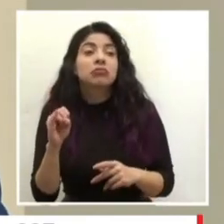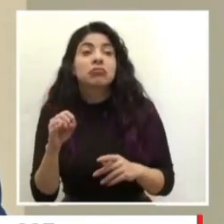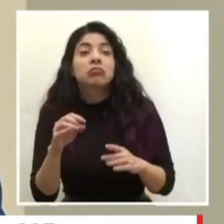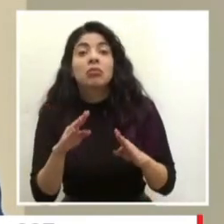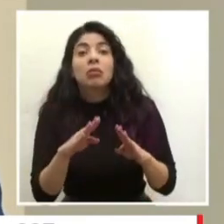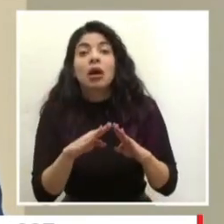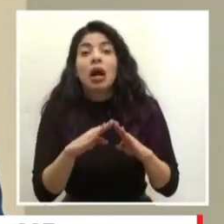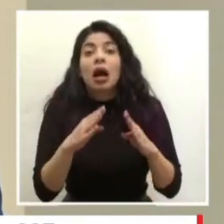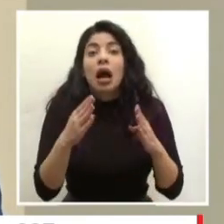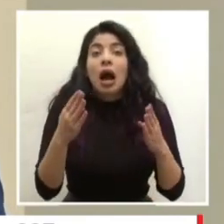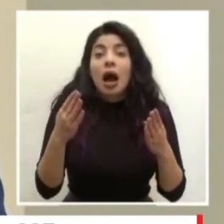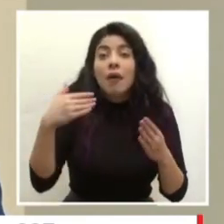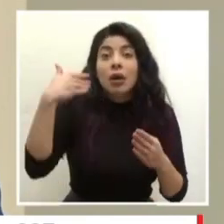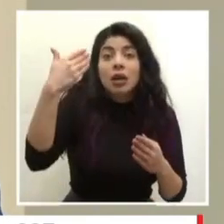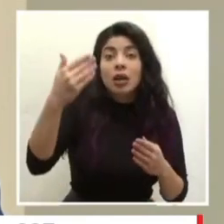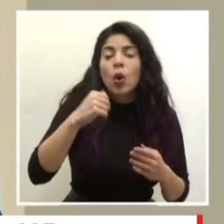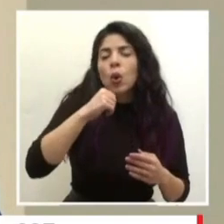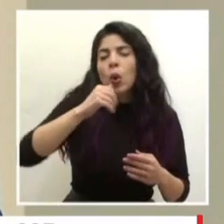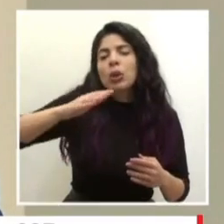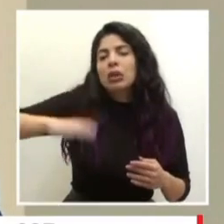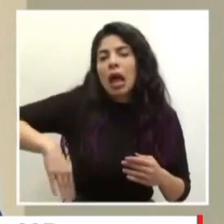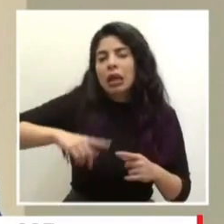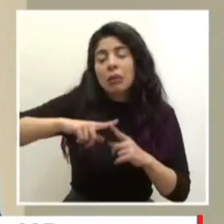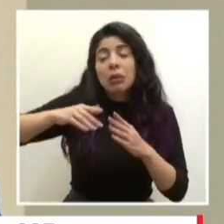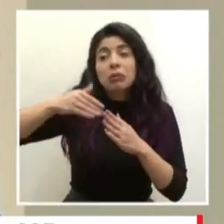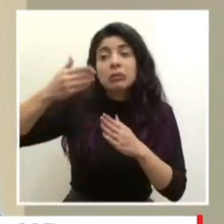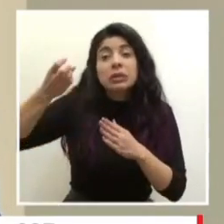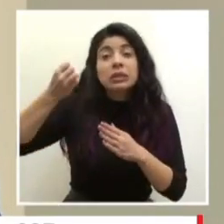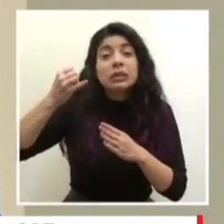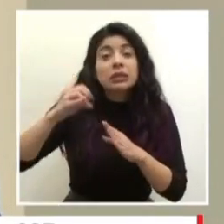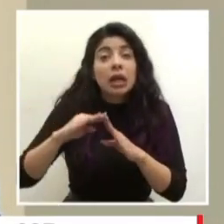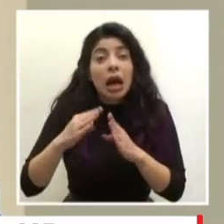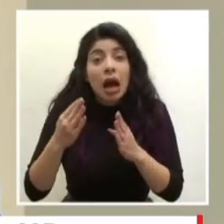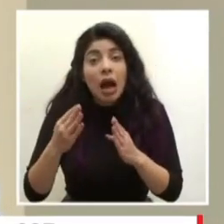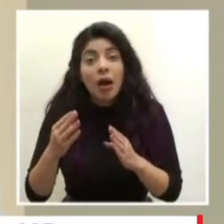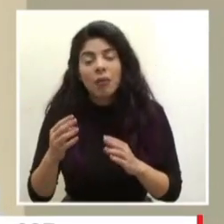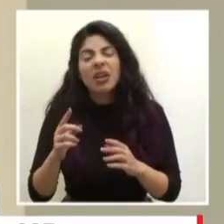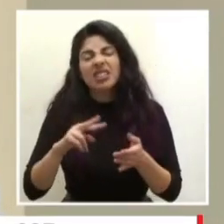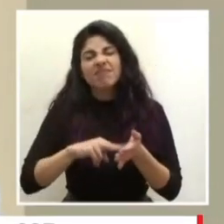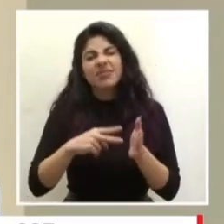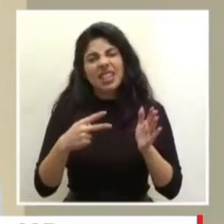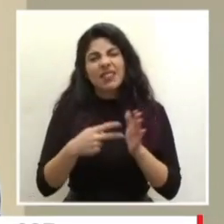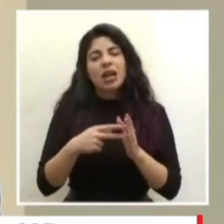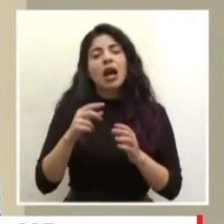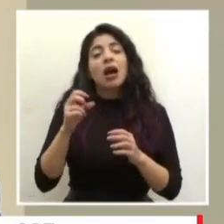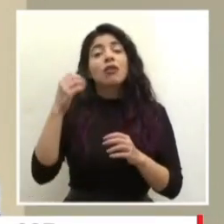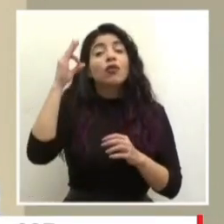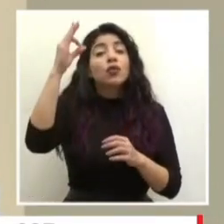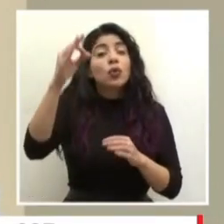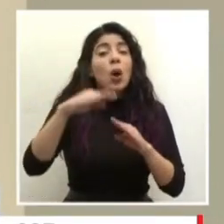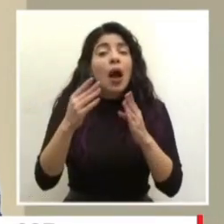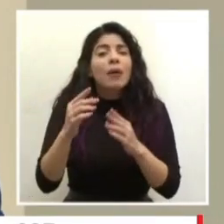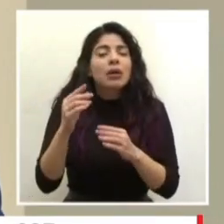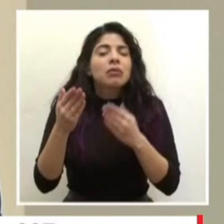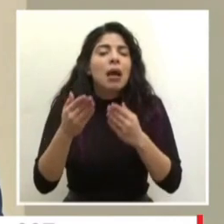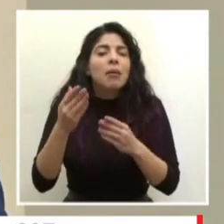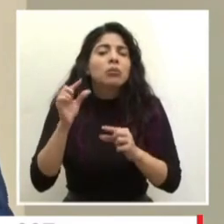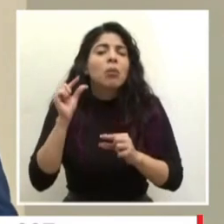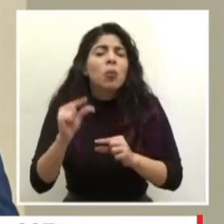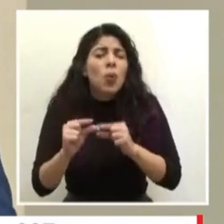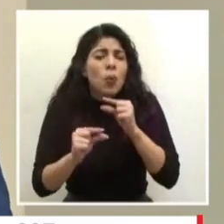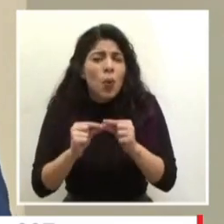posiblemente no tan tarde, ¿verdad? Pero sí sería justamente de una forma paulatina, controlada,